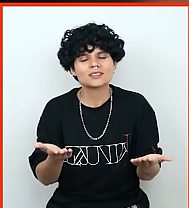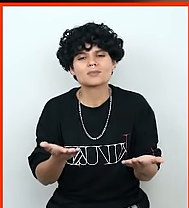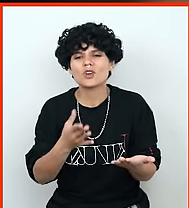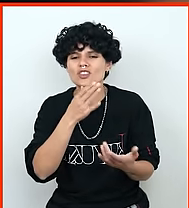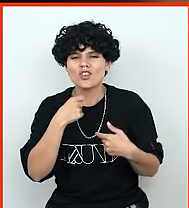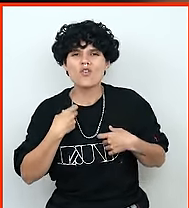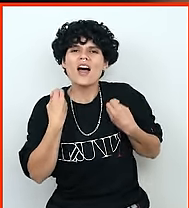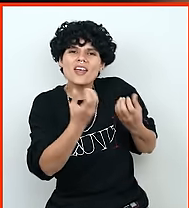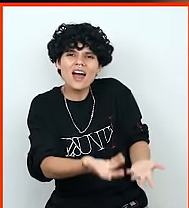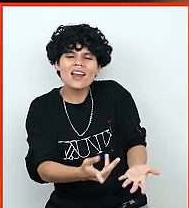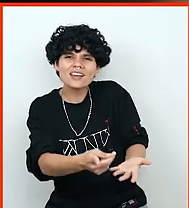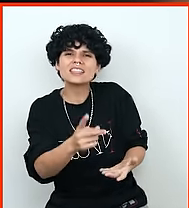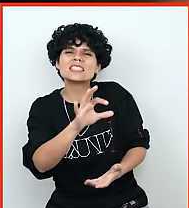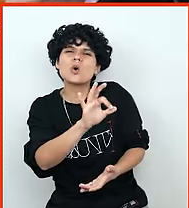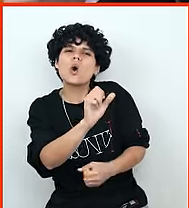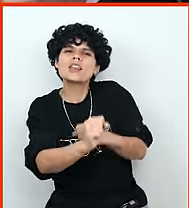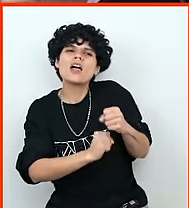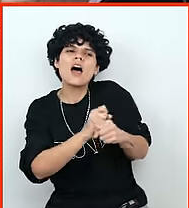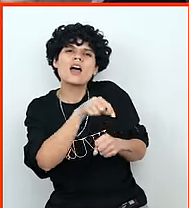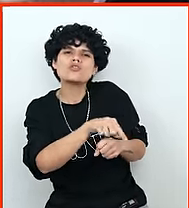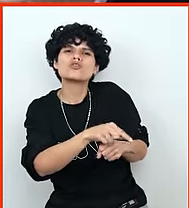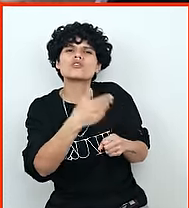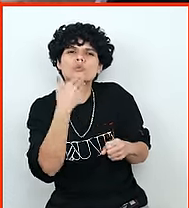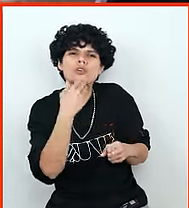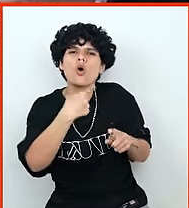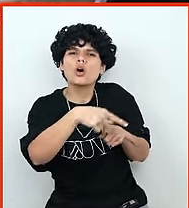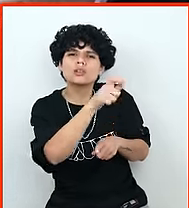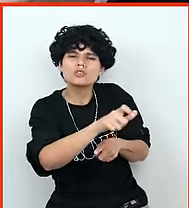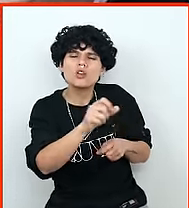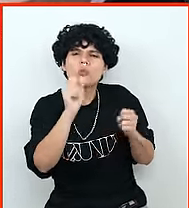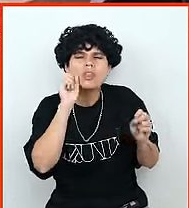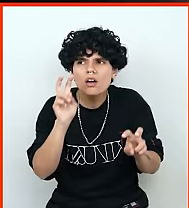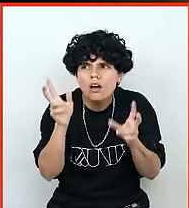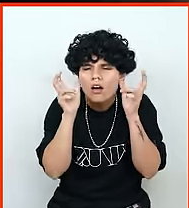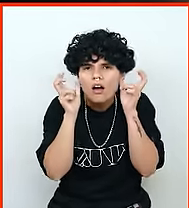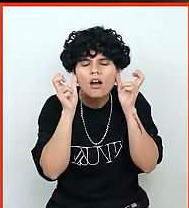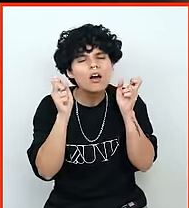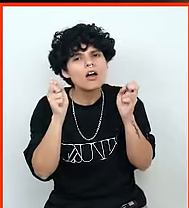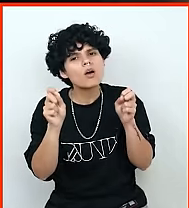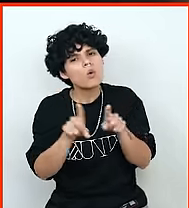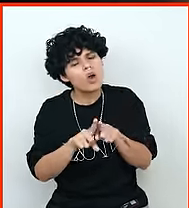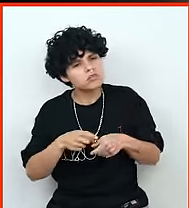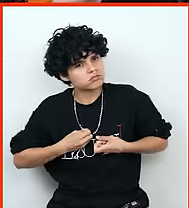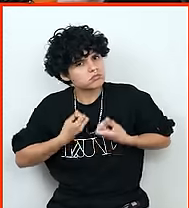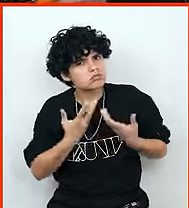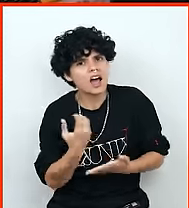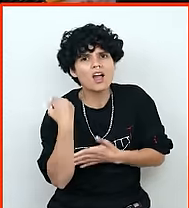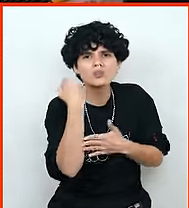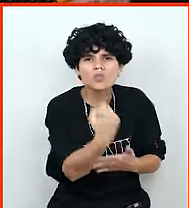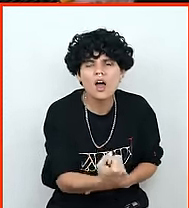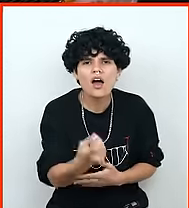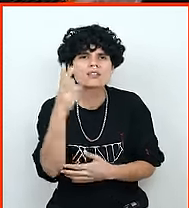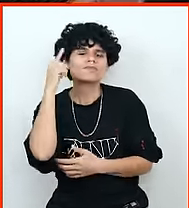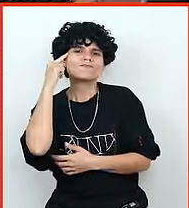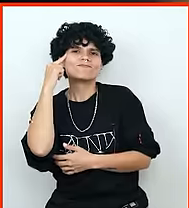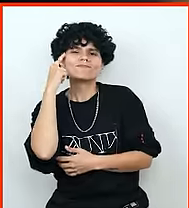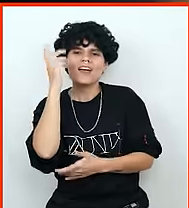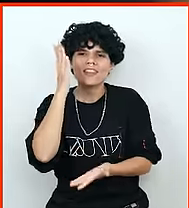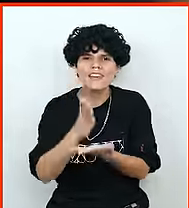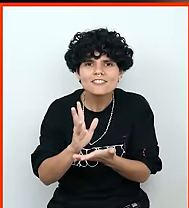mejor 50 años después, 40 años después, si es que una letra tuya puede ayudar a alguien a replantearse algo, a pensar algo, o ayudar a que no tome una